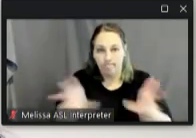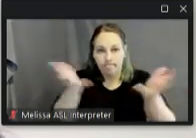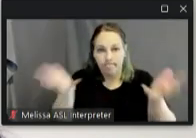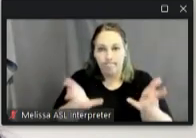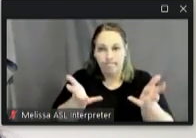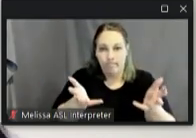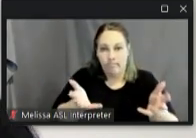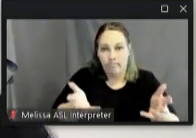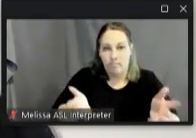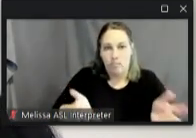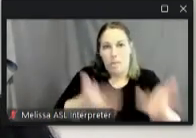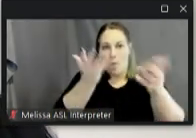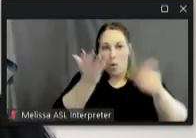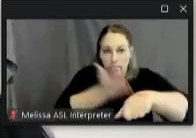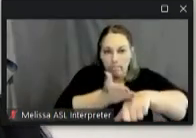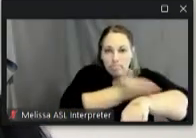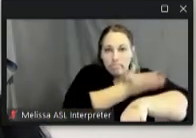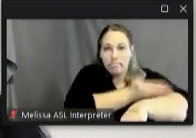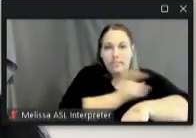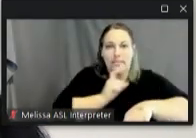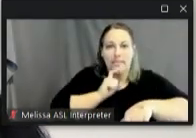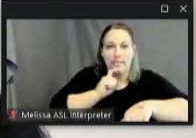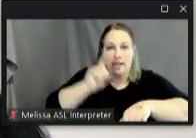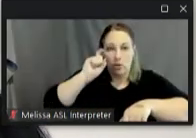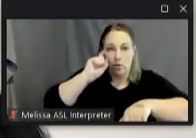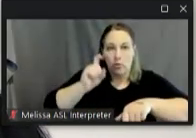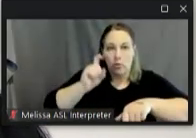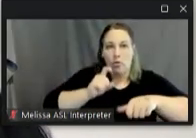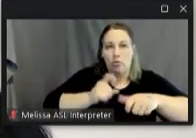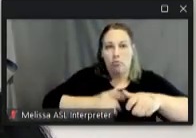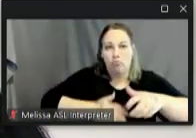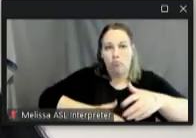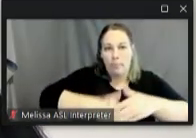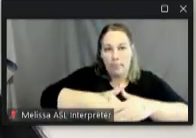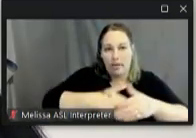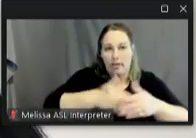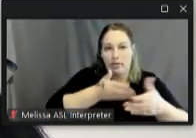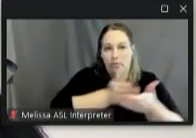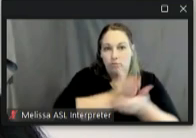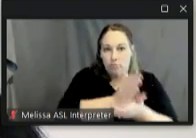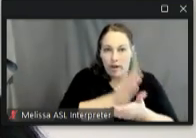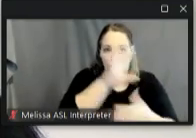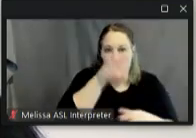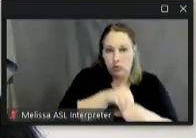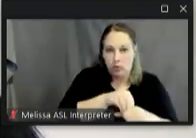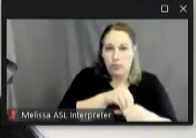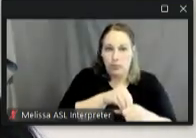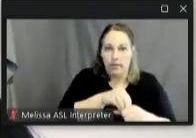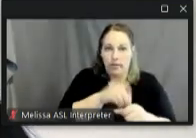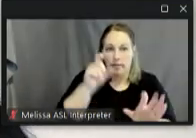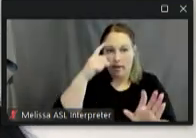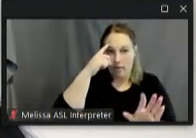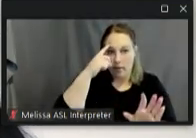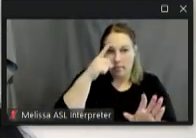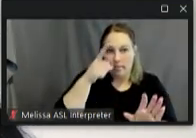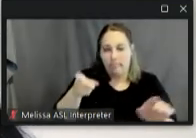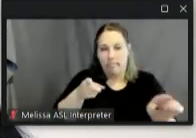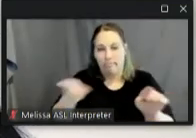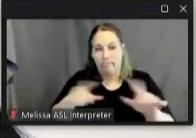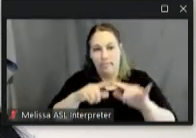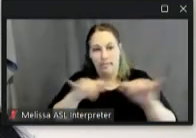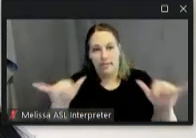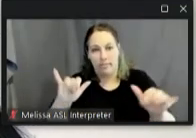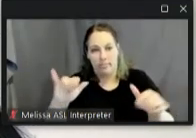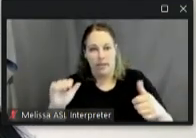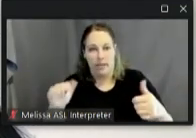quisiera solicitar si es posible que la doctora Clara pudiese abordar algunos temas concretos sobre esta